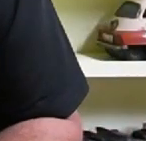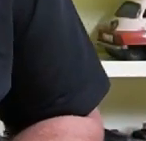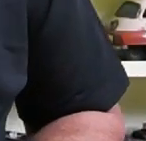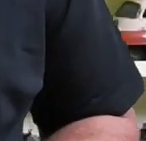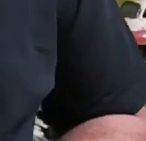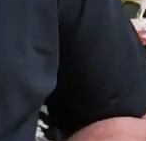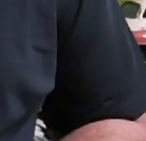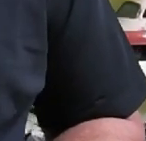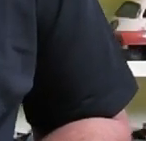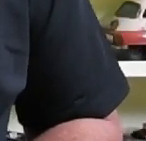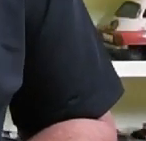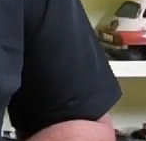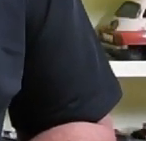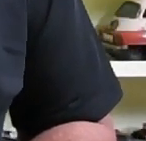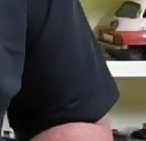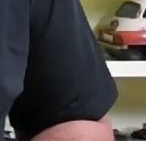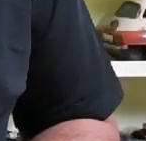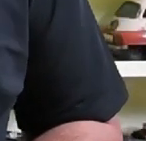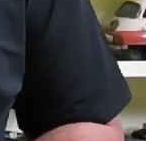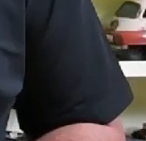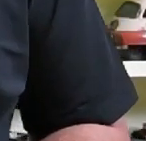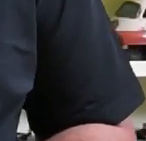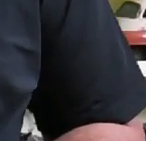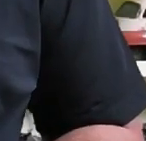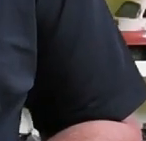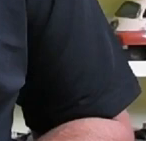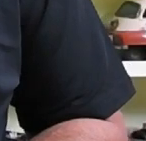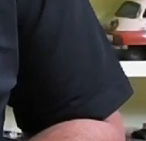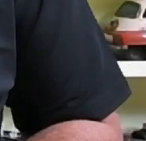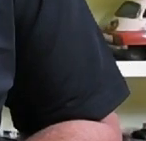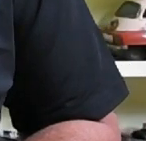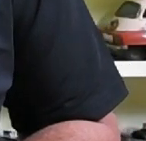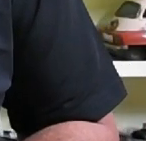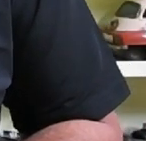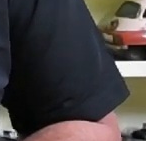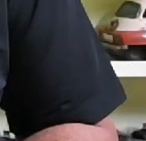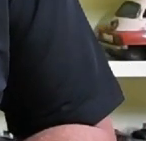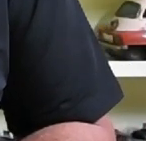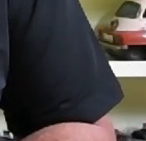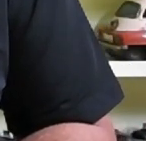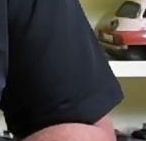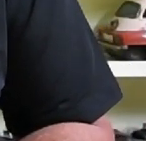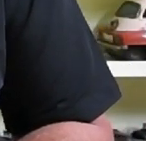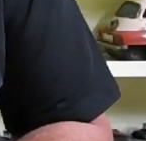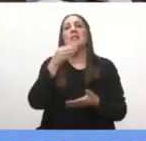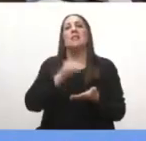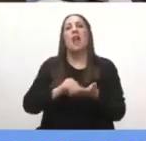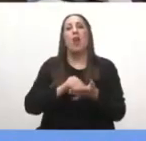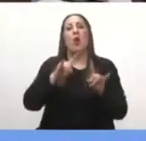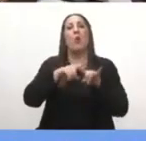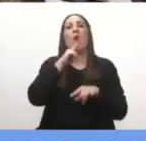noticia crece día a día es gracias a tu aporte suscríbete macuchito noticias Dale click a la